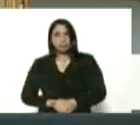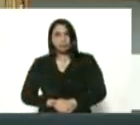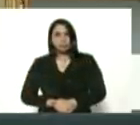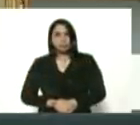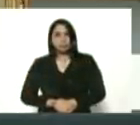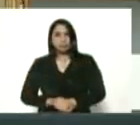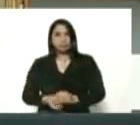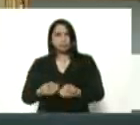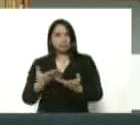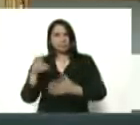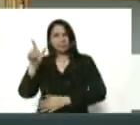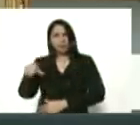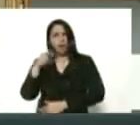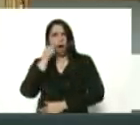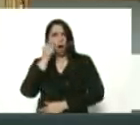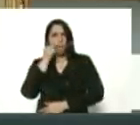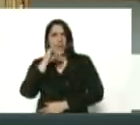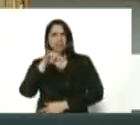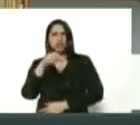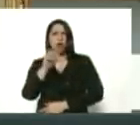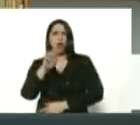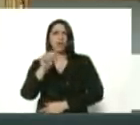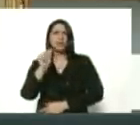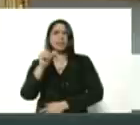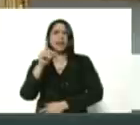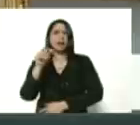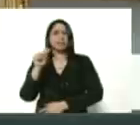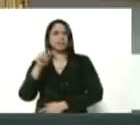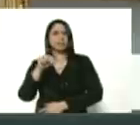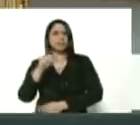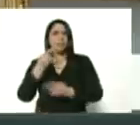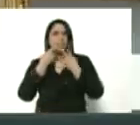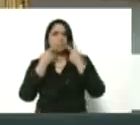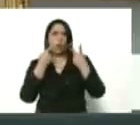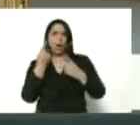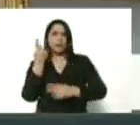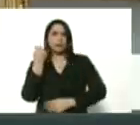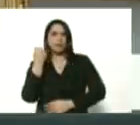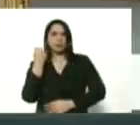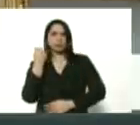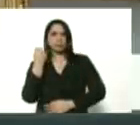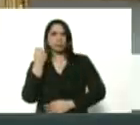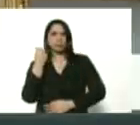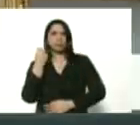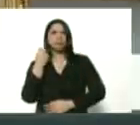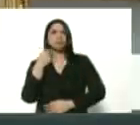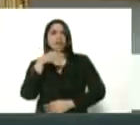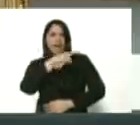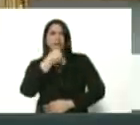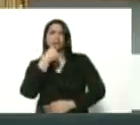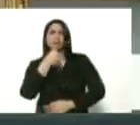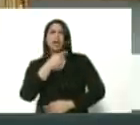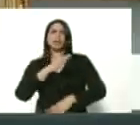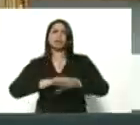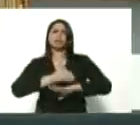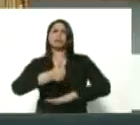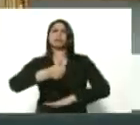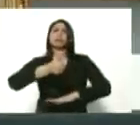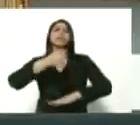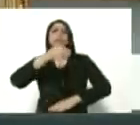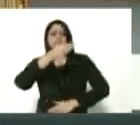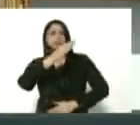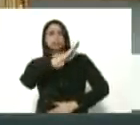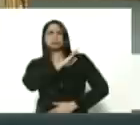Ese señor Jordan dio unas declaraciones ayer reconociendo la firma